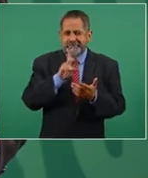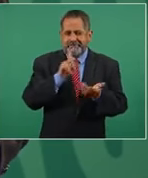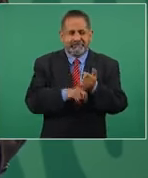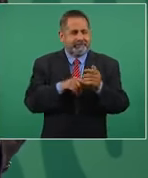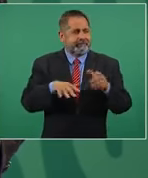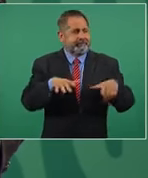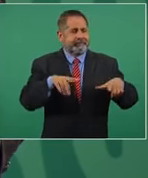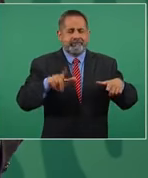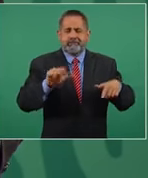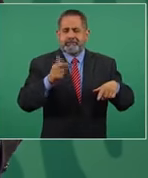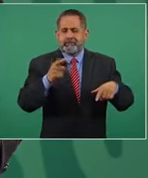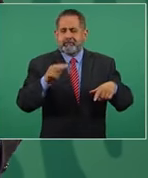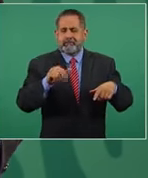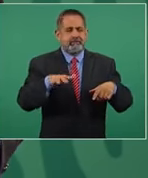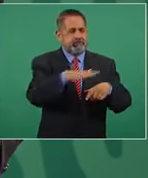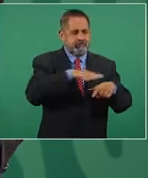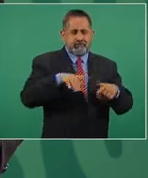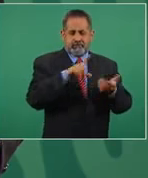Laguna,